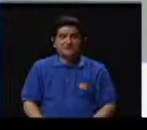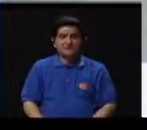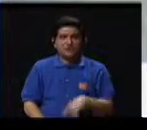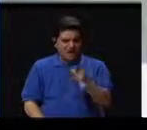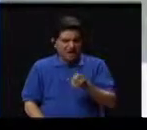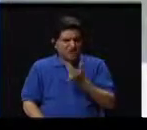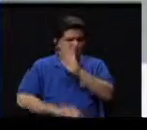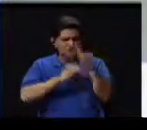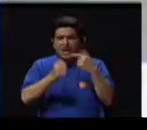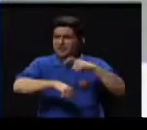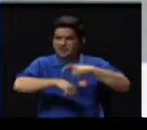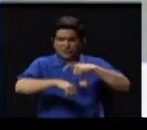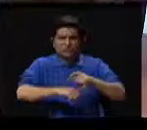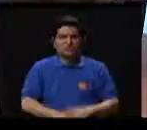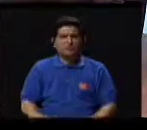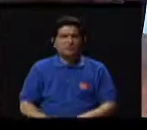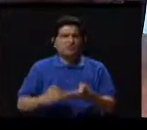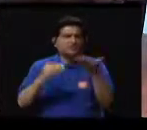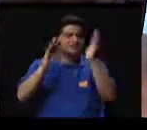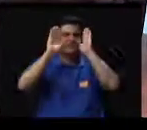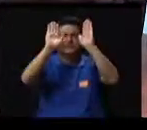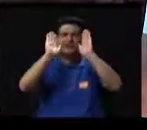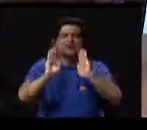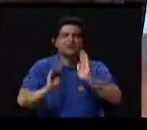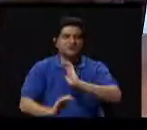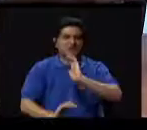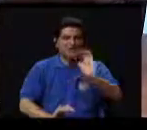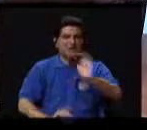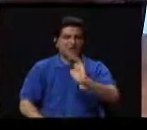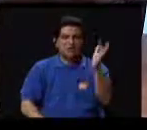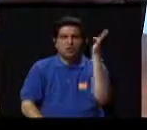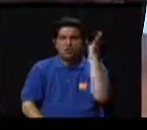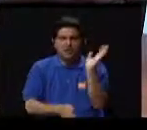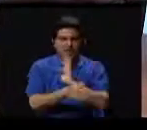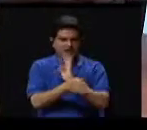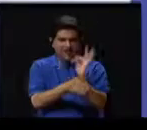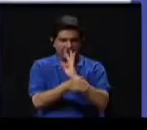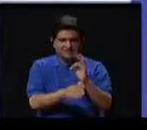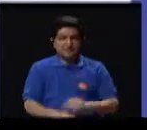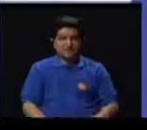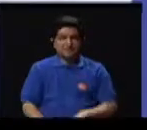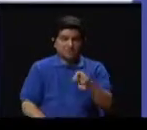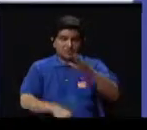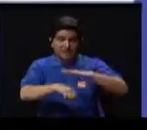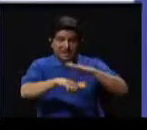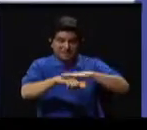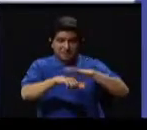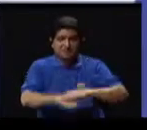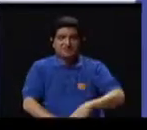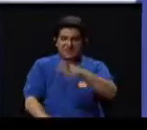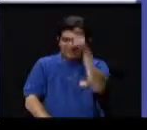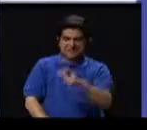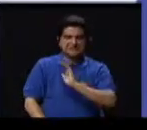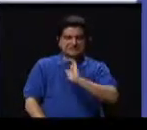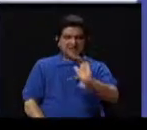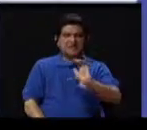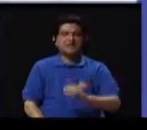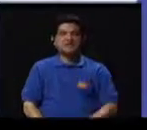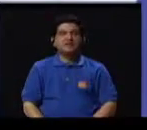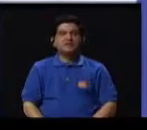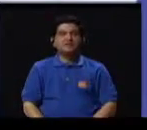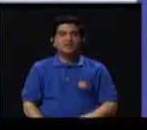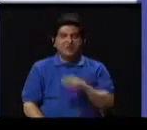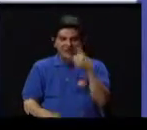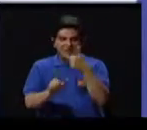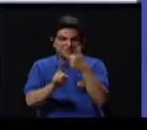Pero fueron expresivos en todo momento. Exacto. Es que no hay cosa más maravillosa que un niño o una niña en televisión si los dejan ser niños y niñas, si pueden ser